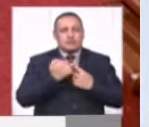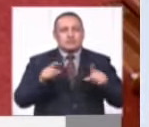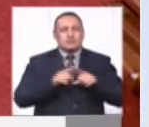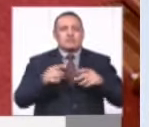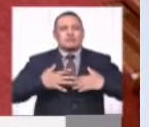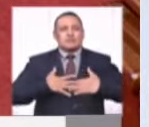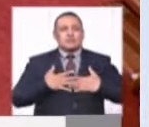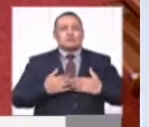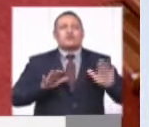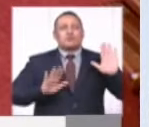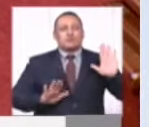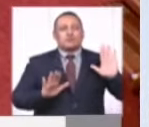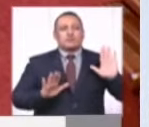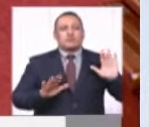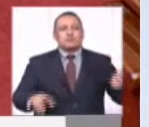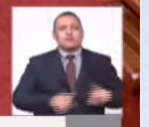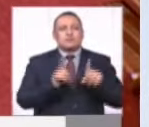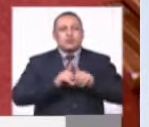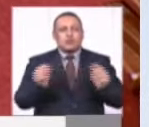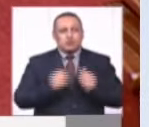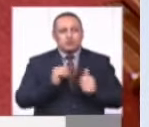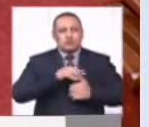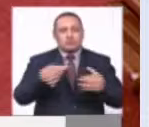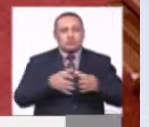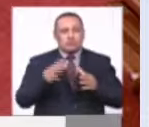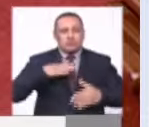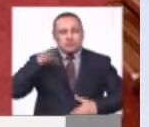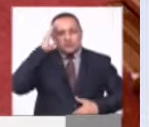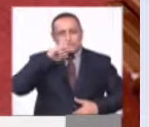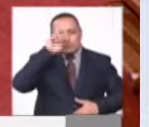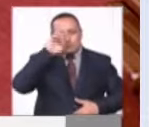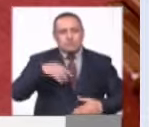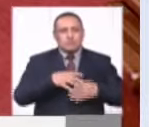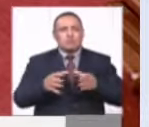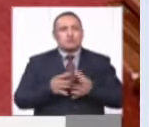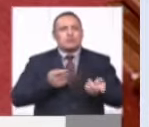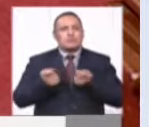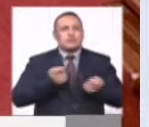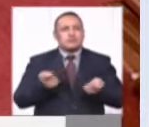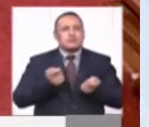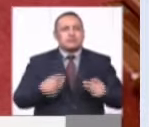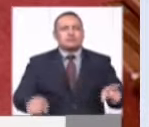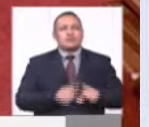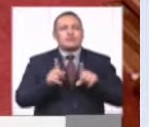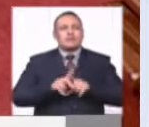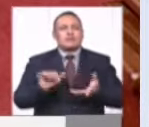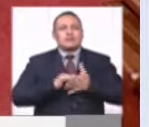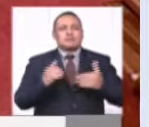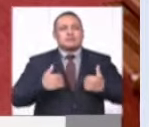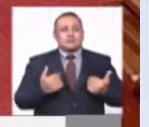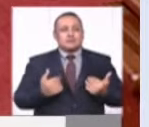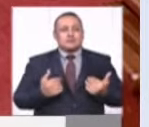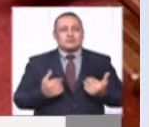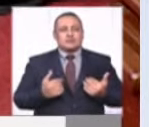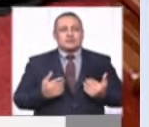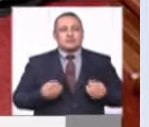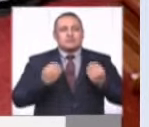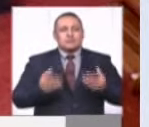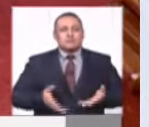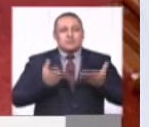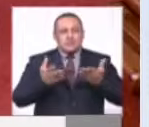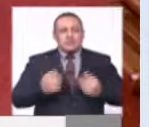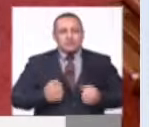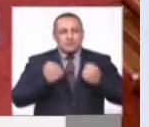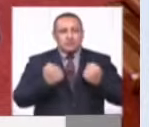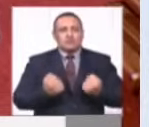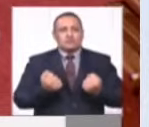aquí me comprometo, junto con toda la Policía Nacional y mi aparato administrativo, para poder dar todo el